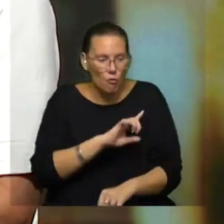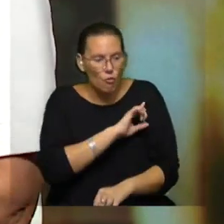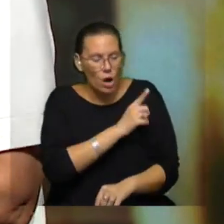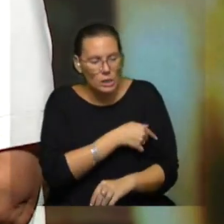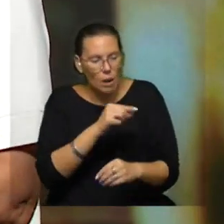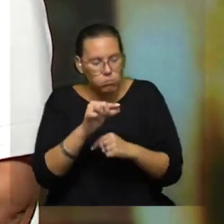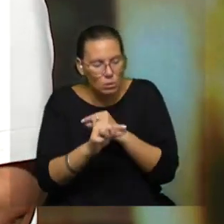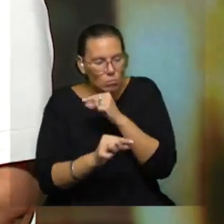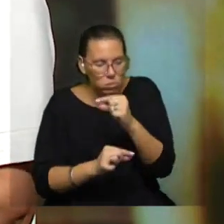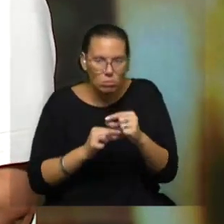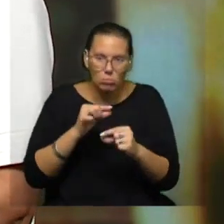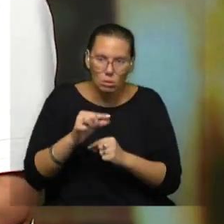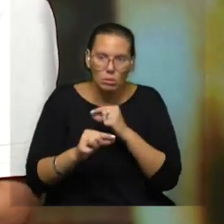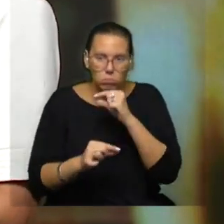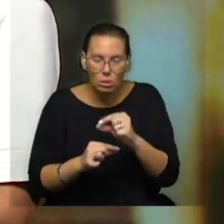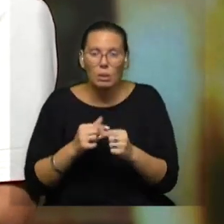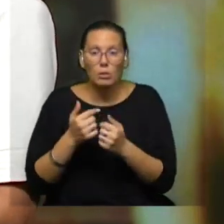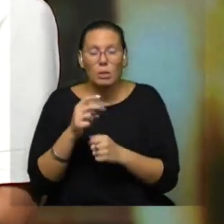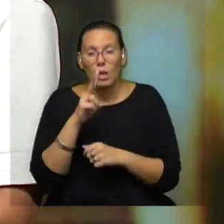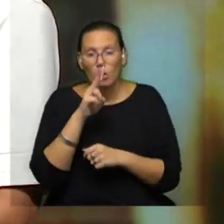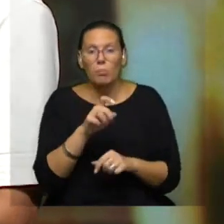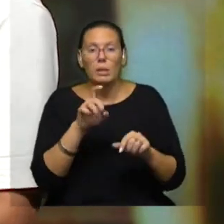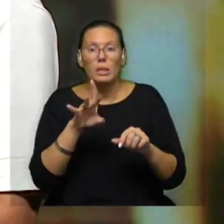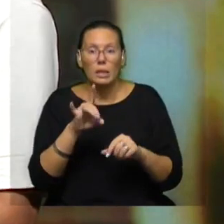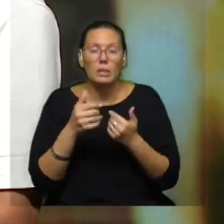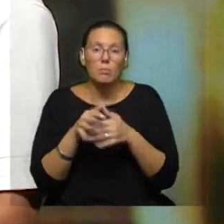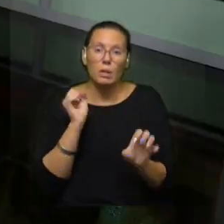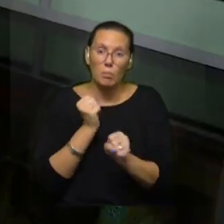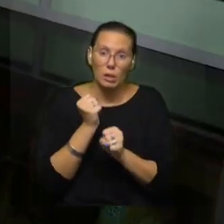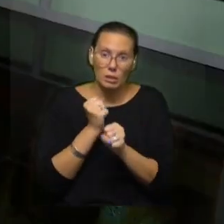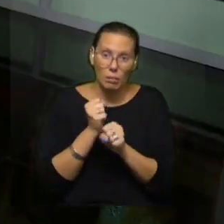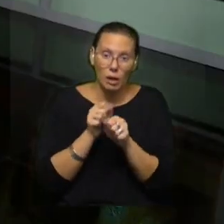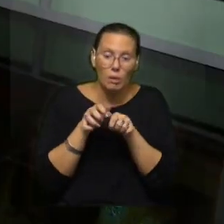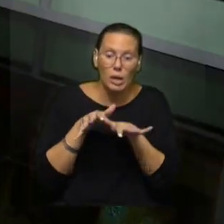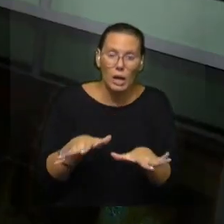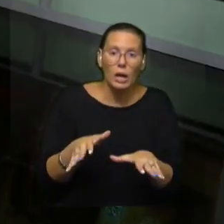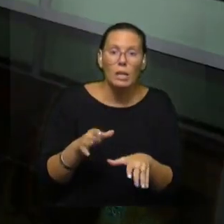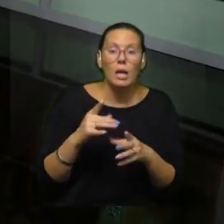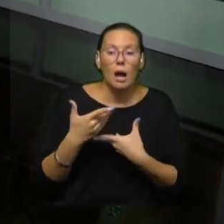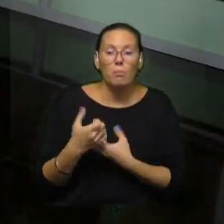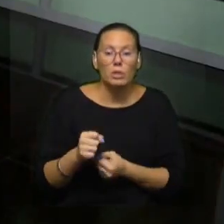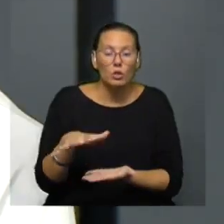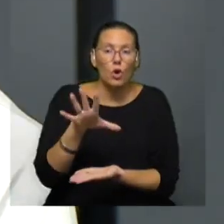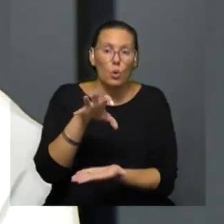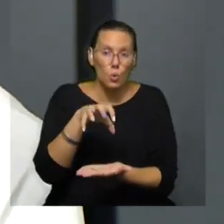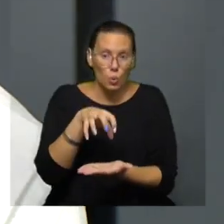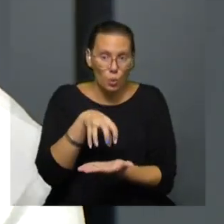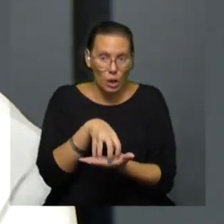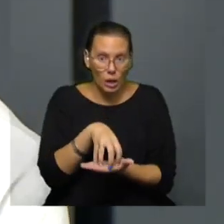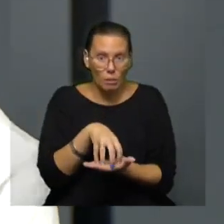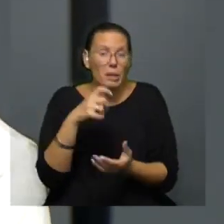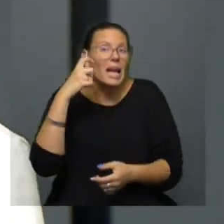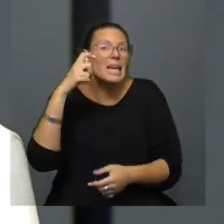idea. Entonces, desde el 15 empezamos a trabajar en una red pro sitio para conformar la